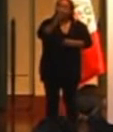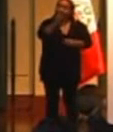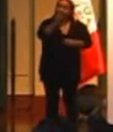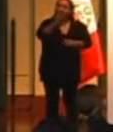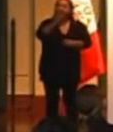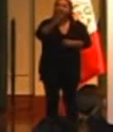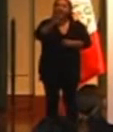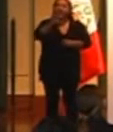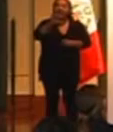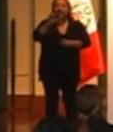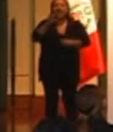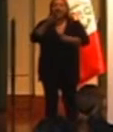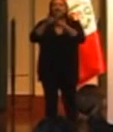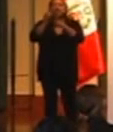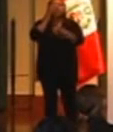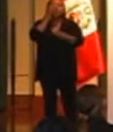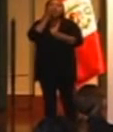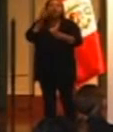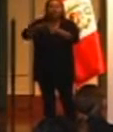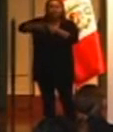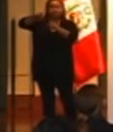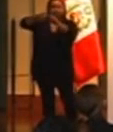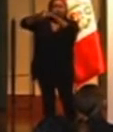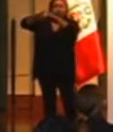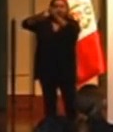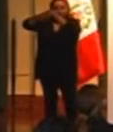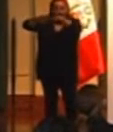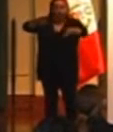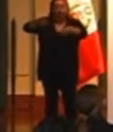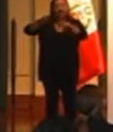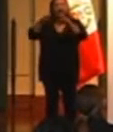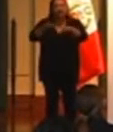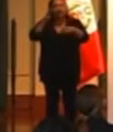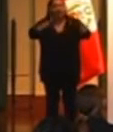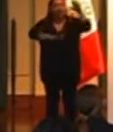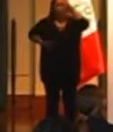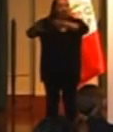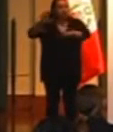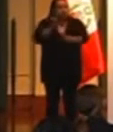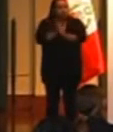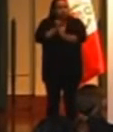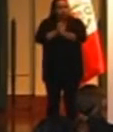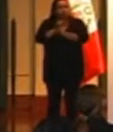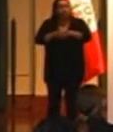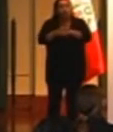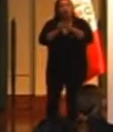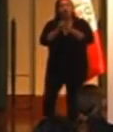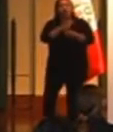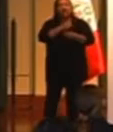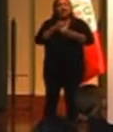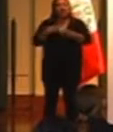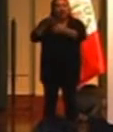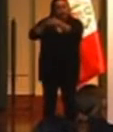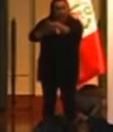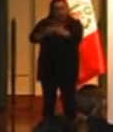acá también es una preocupación y se viene realizando en el Ministerio del